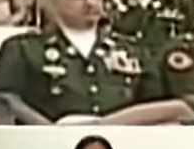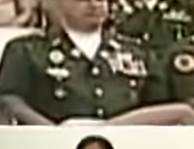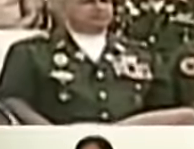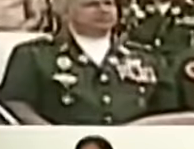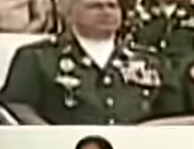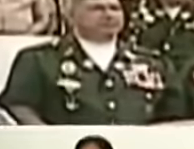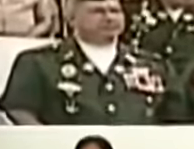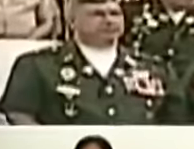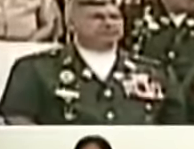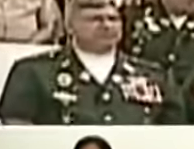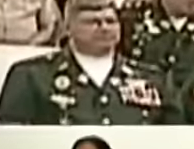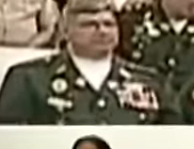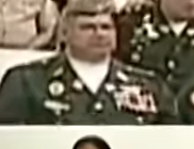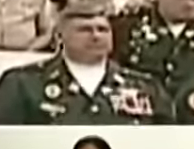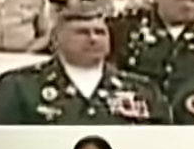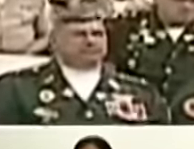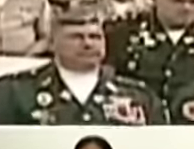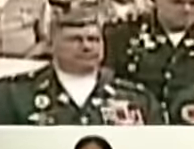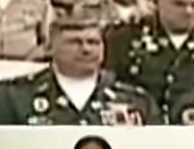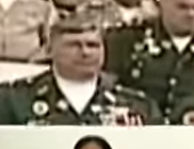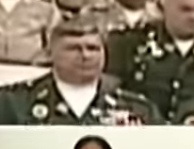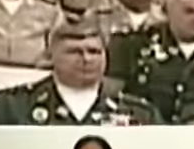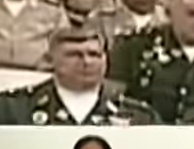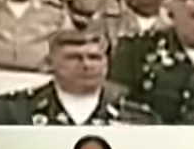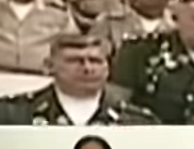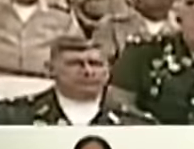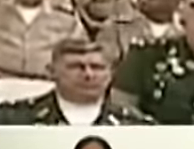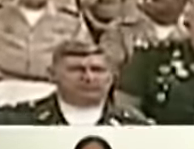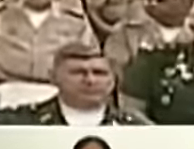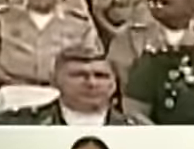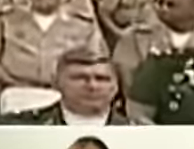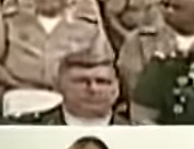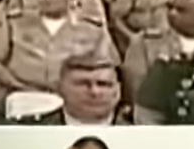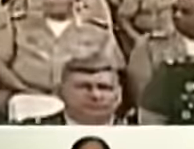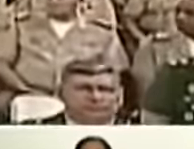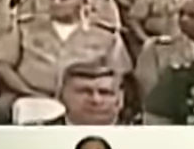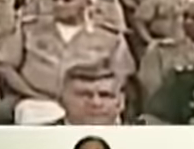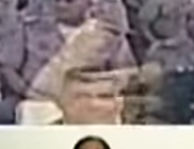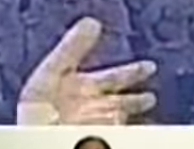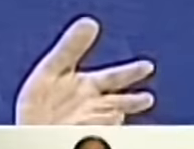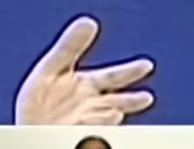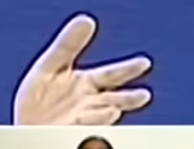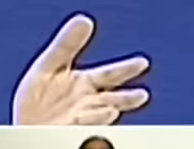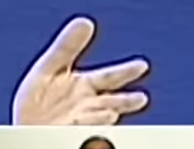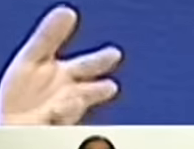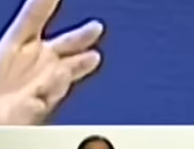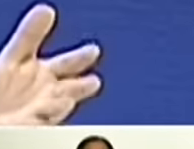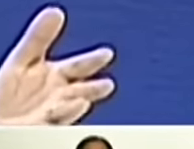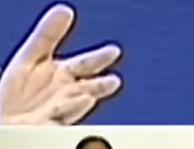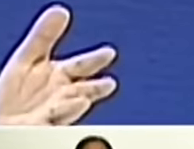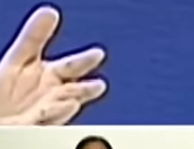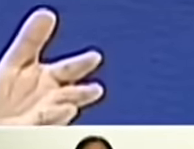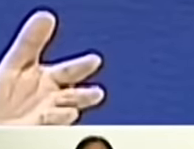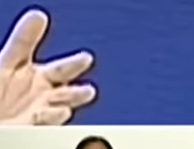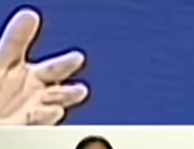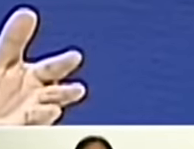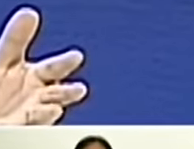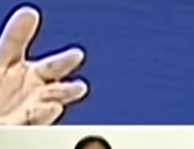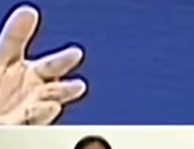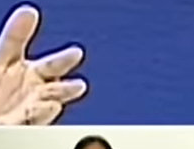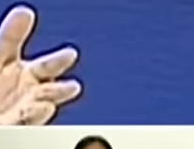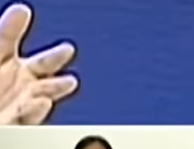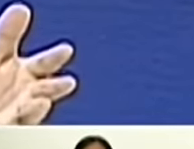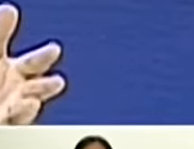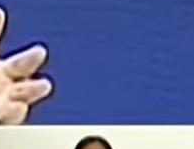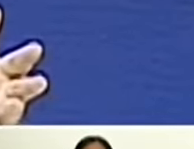barcos, Almirante Villamizar, eran 10 barcos regulares de la inmensa armada que